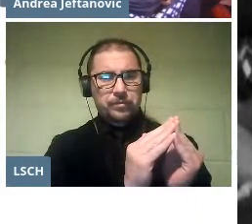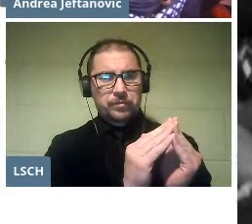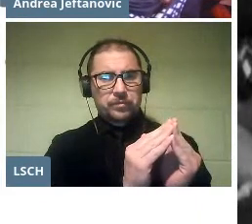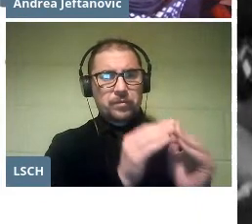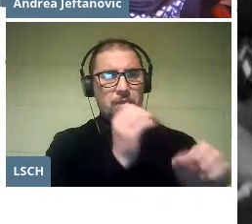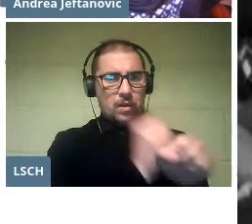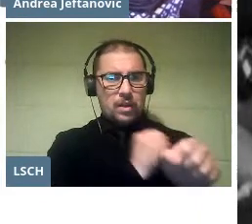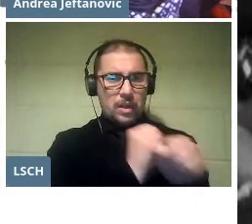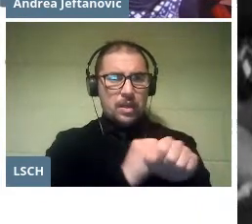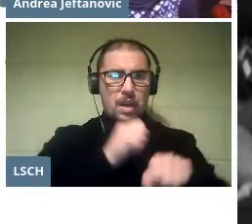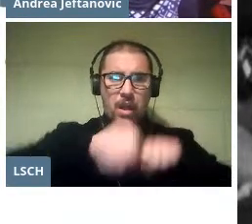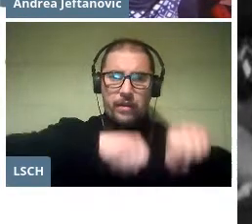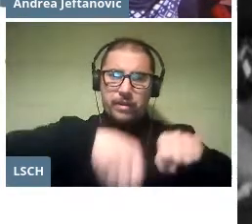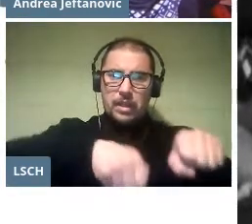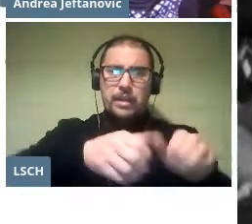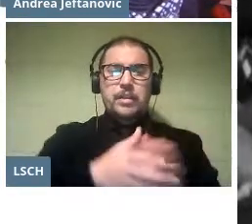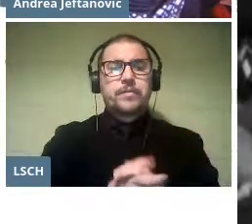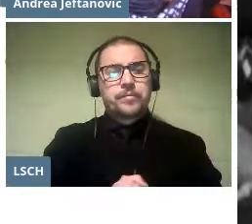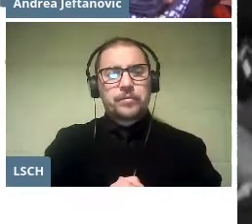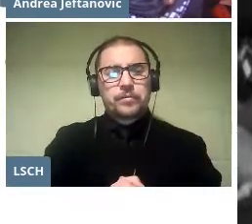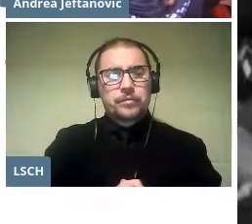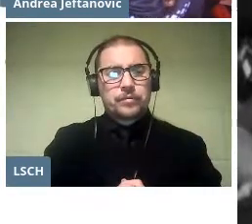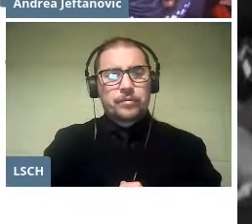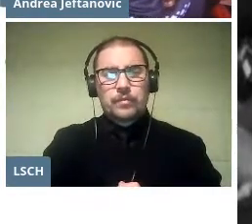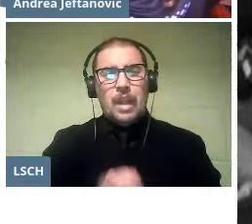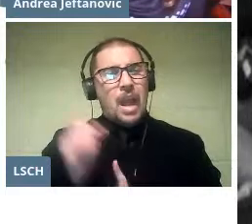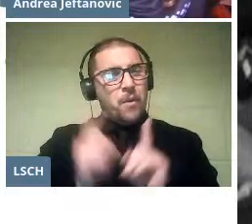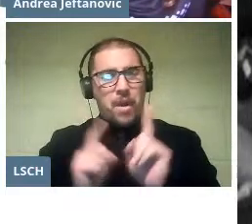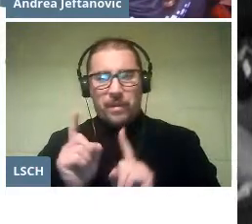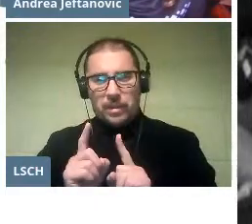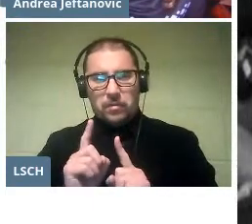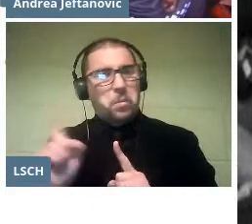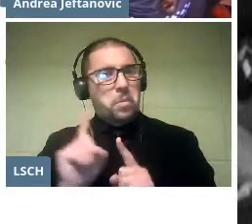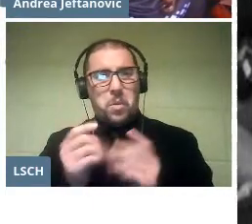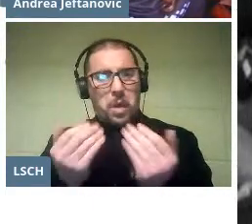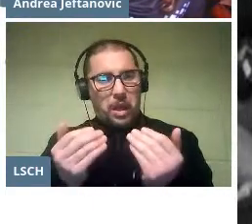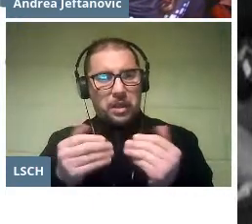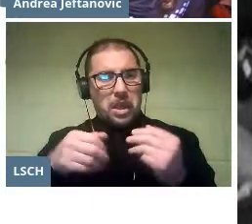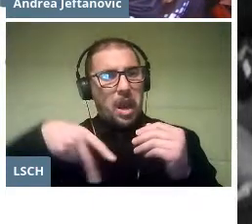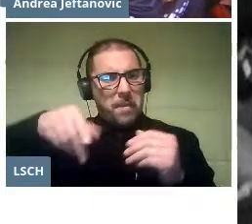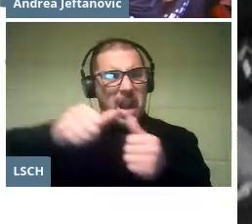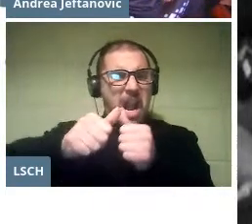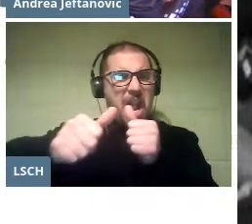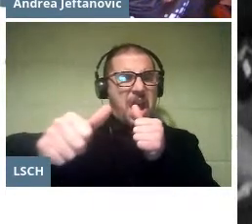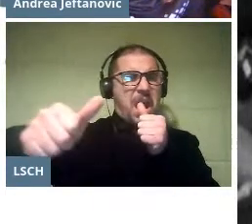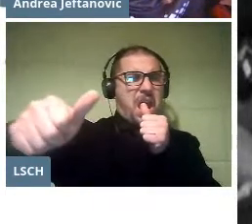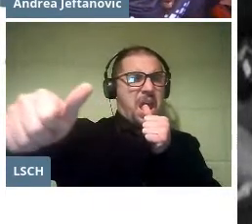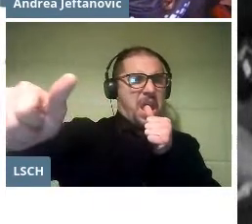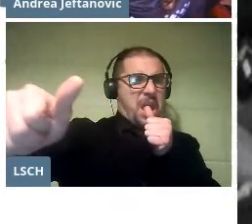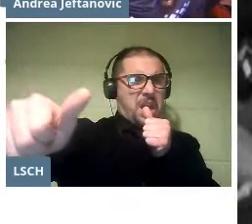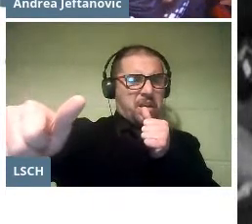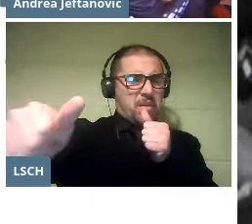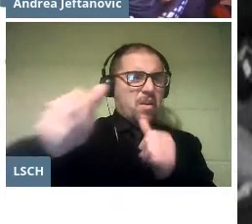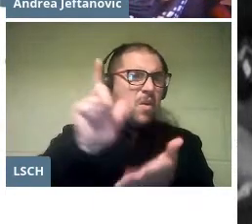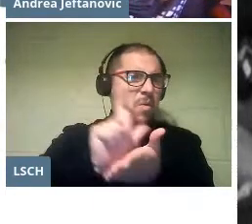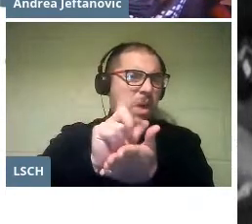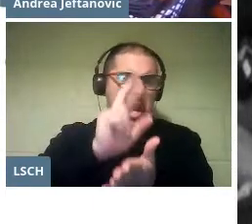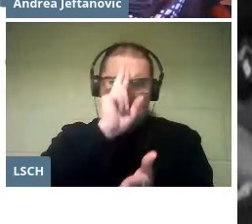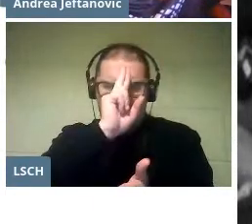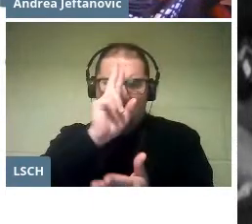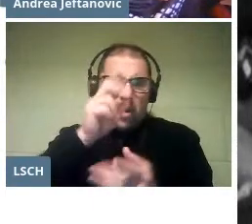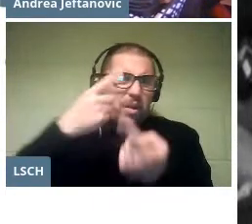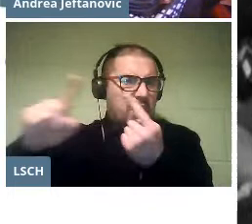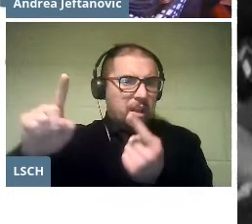taller de bicicletas. No siempre se necesita caminar lejos por destinos exóticos o